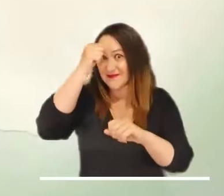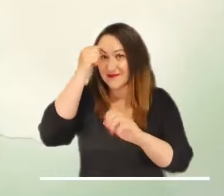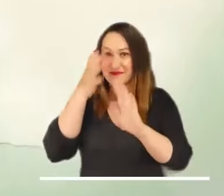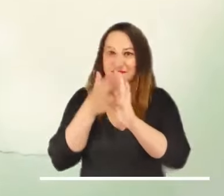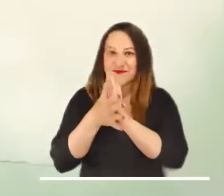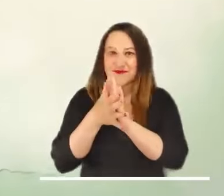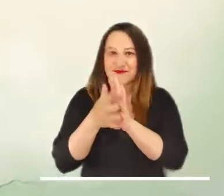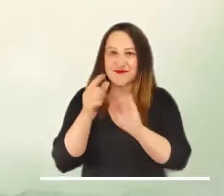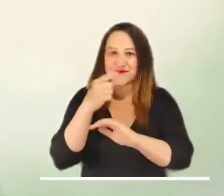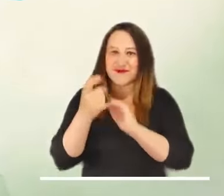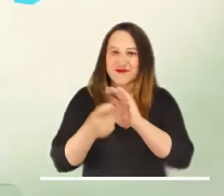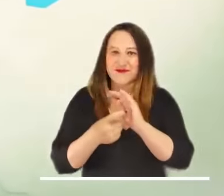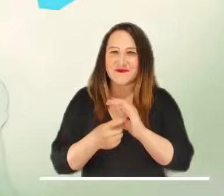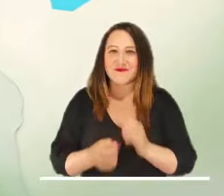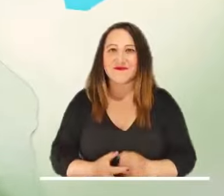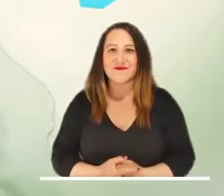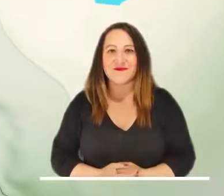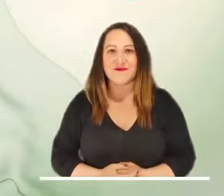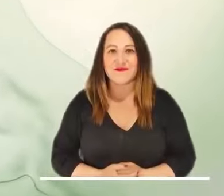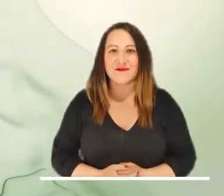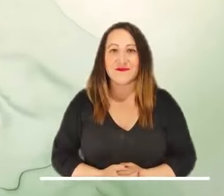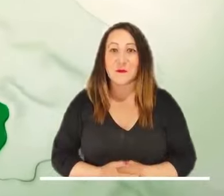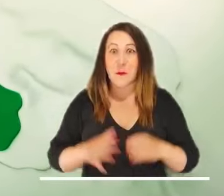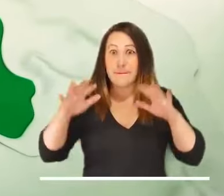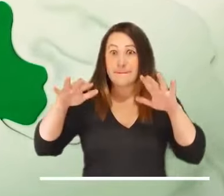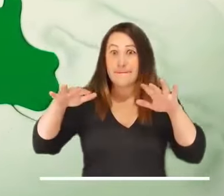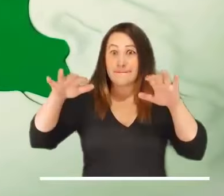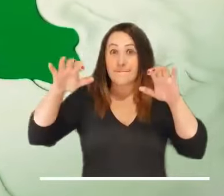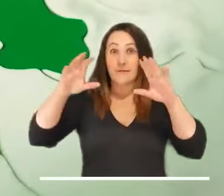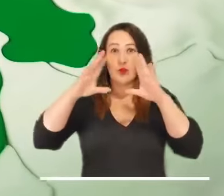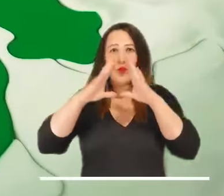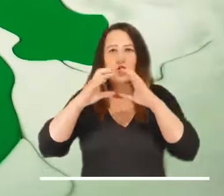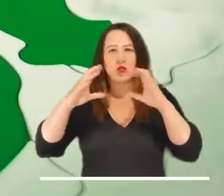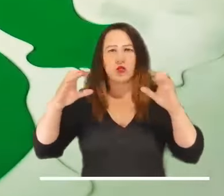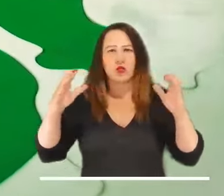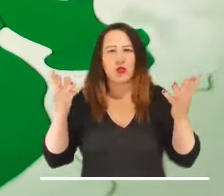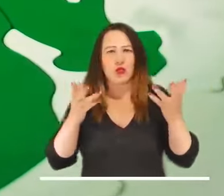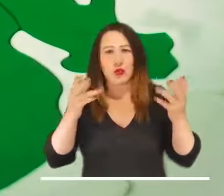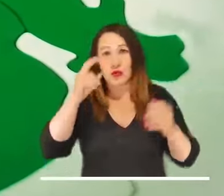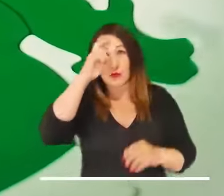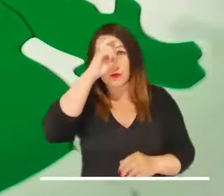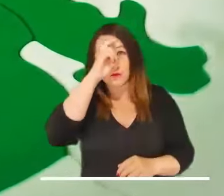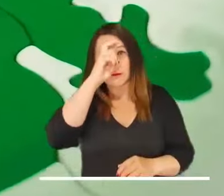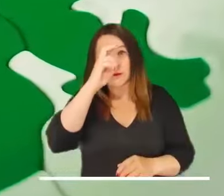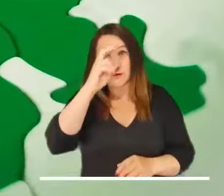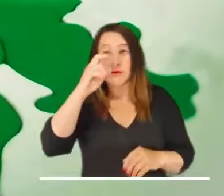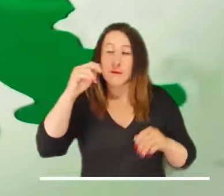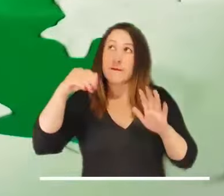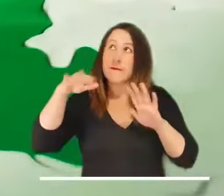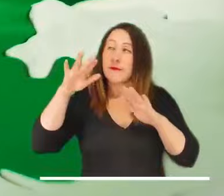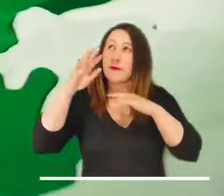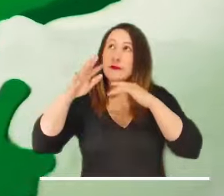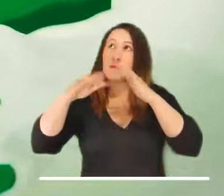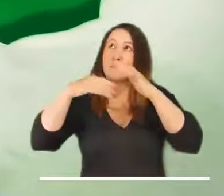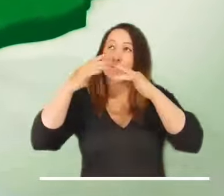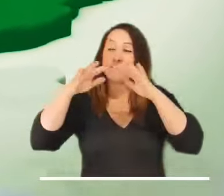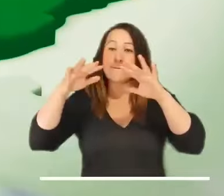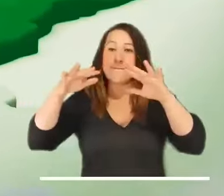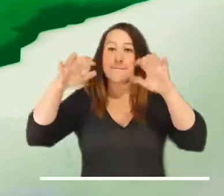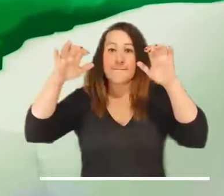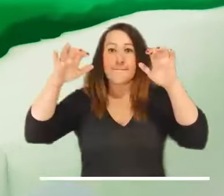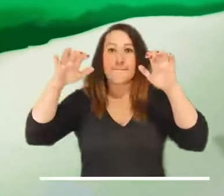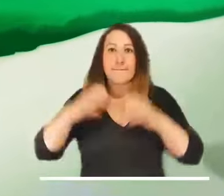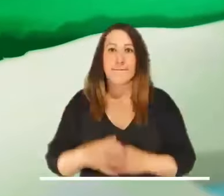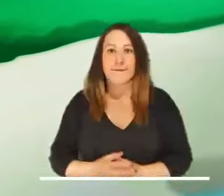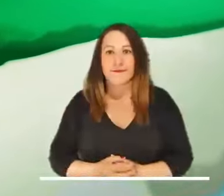escasa nubosidad que se experimenta al norte del país favorecerá el predominio del tiempo seco en la región Caribe. En el archipiélago